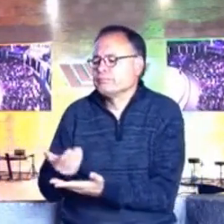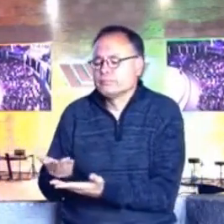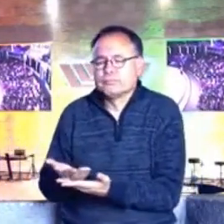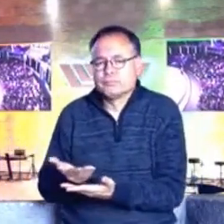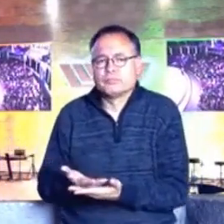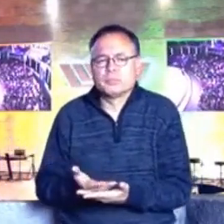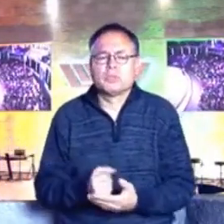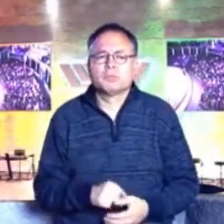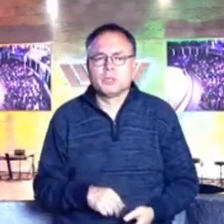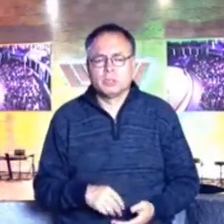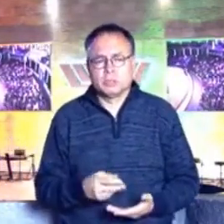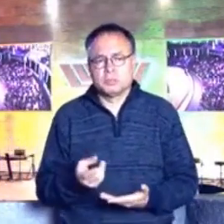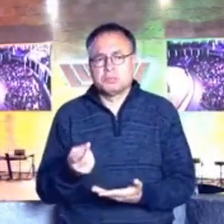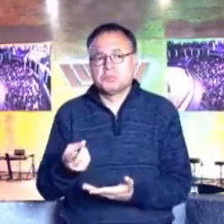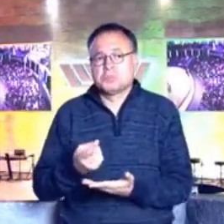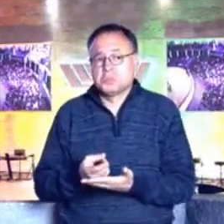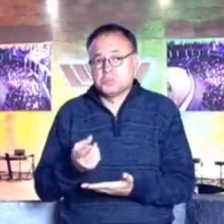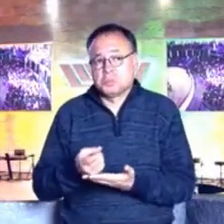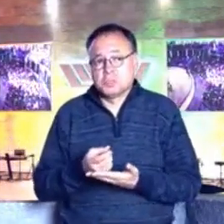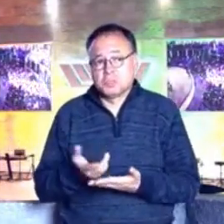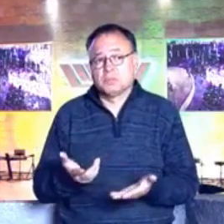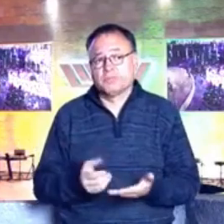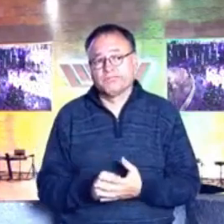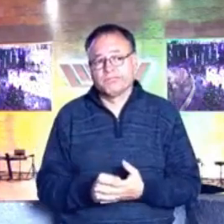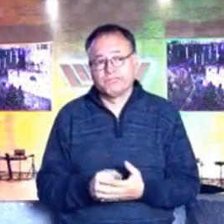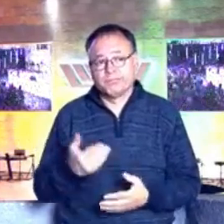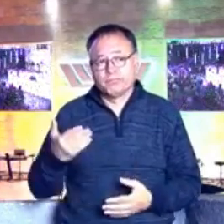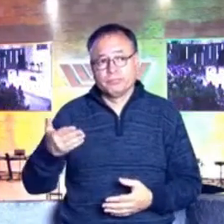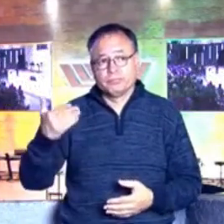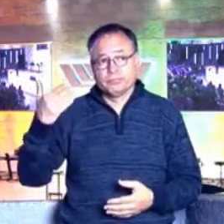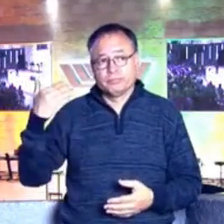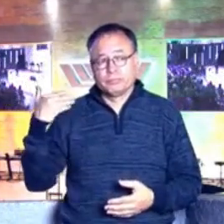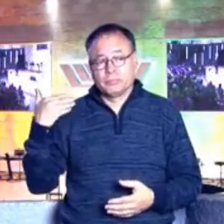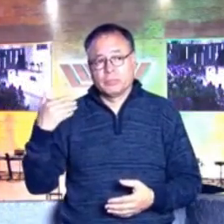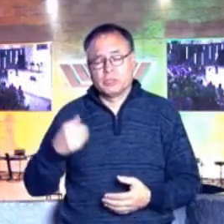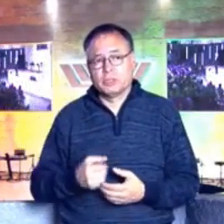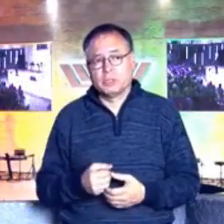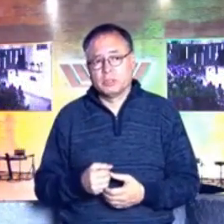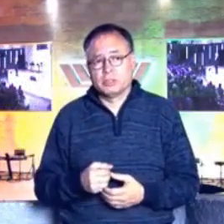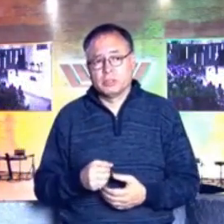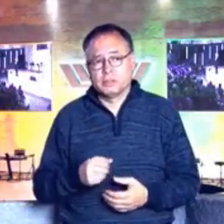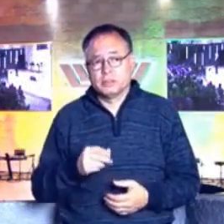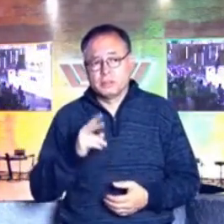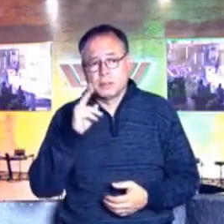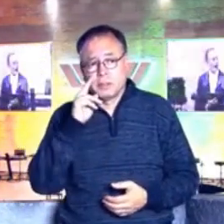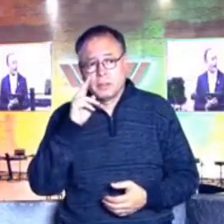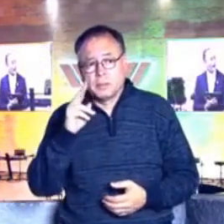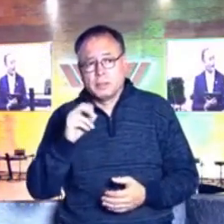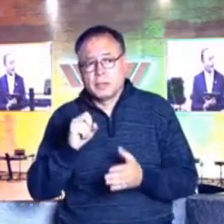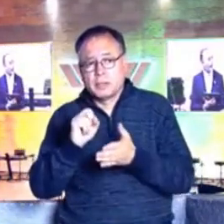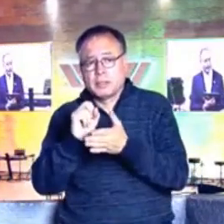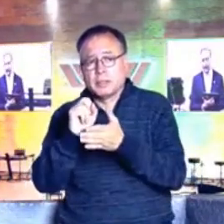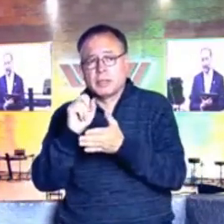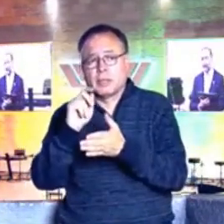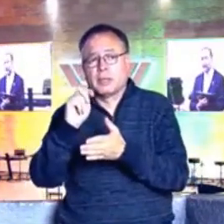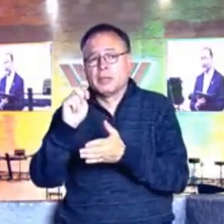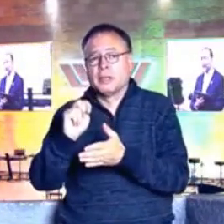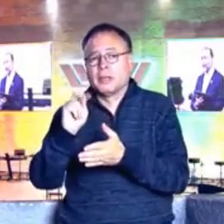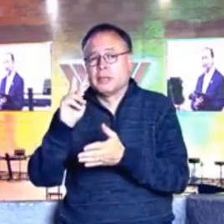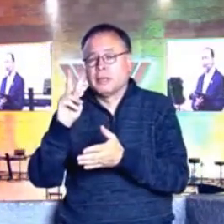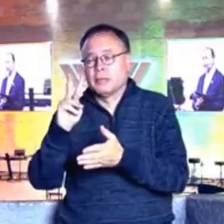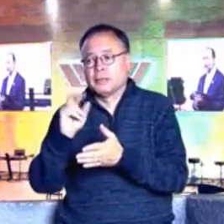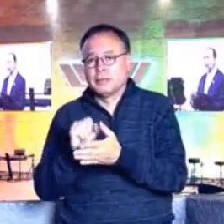programas me gustaba mucho ver Shark Tank a ustedes les gustaba ver shar Tank algunas Alguien vio shart Tank